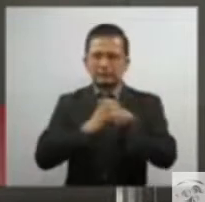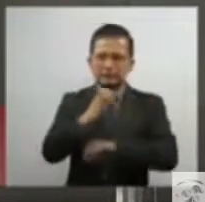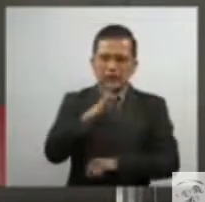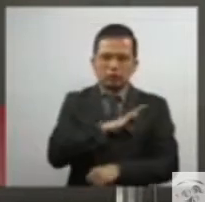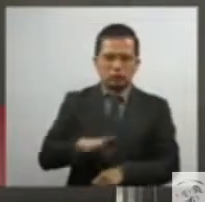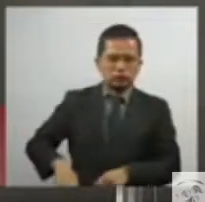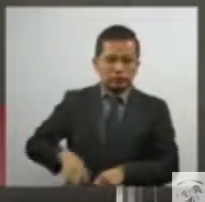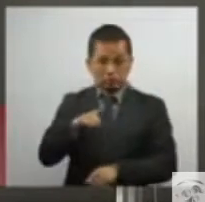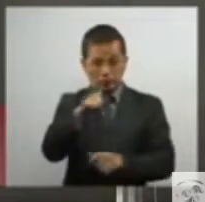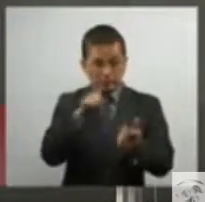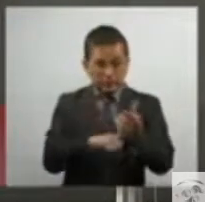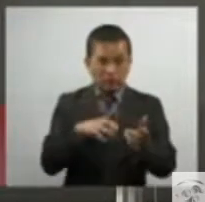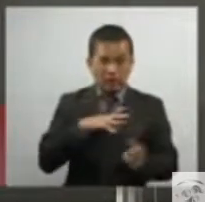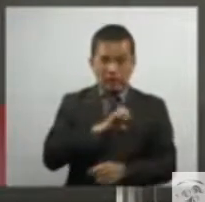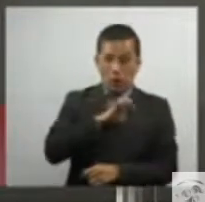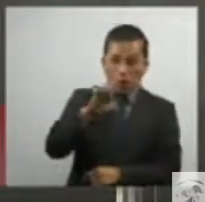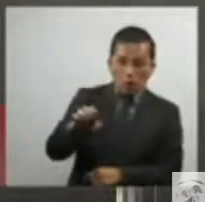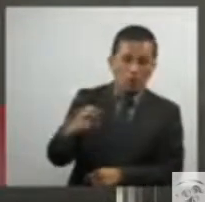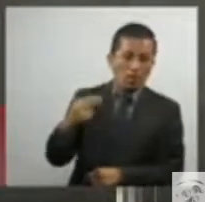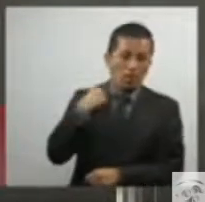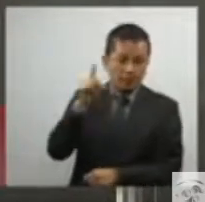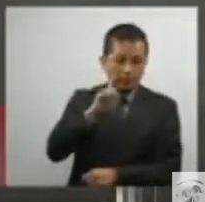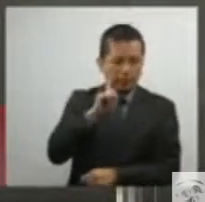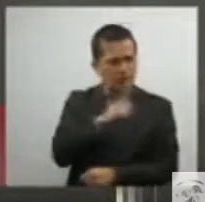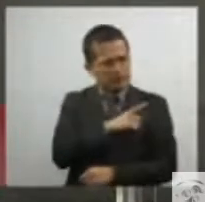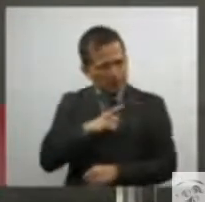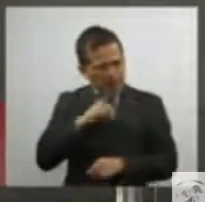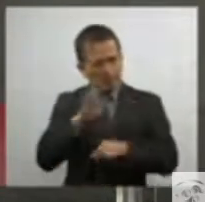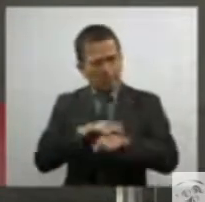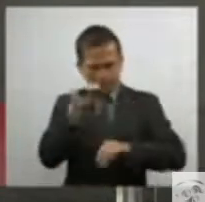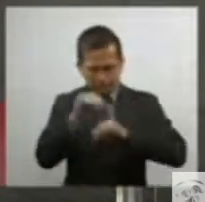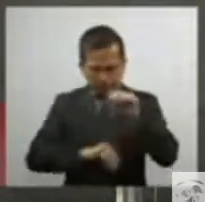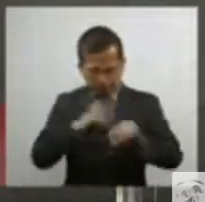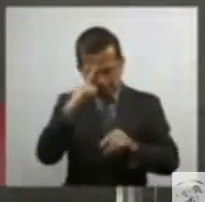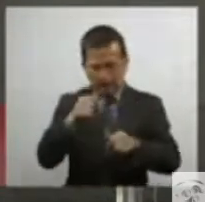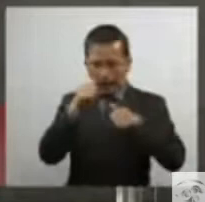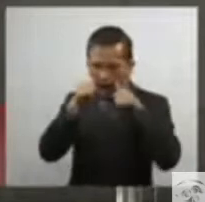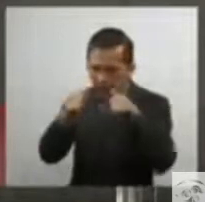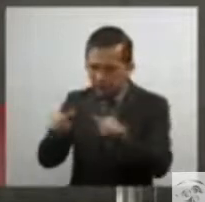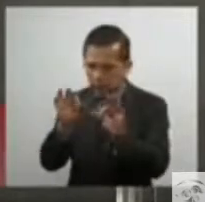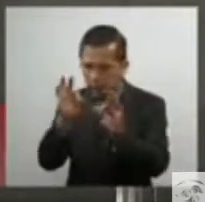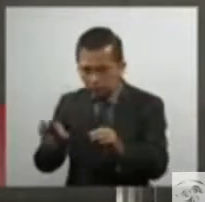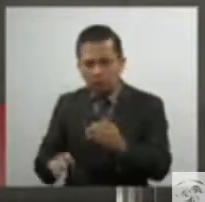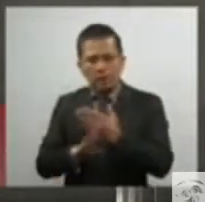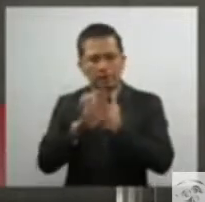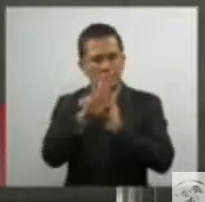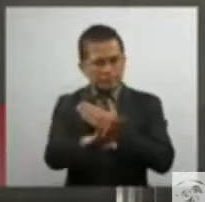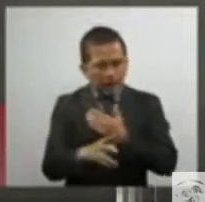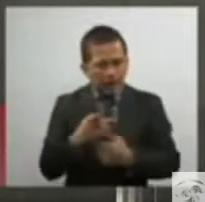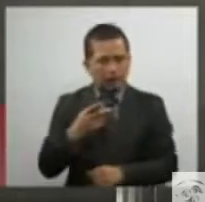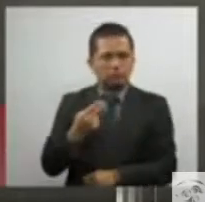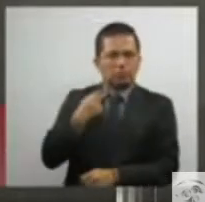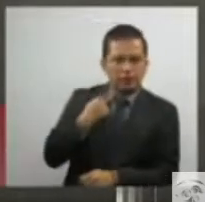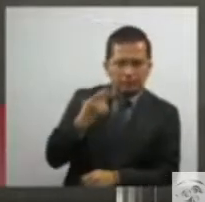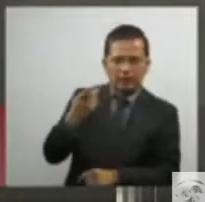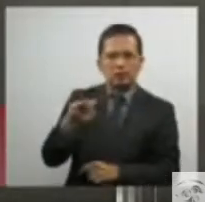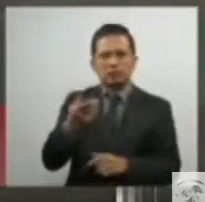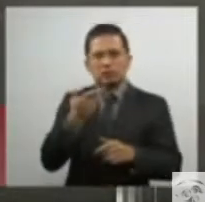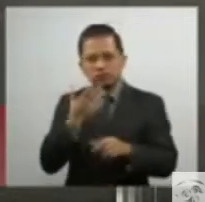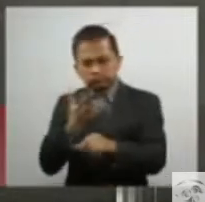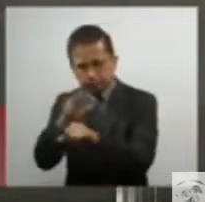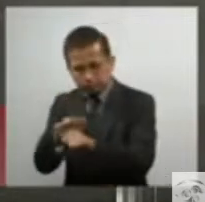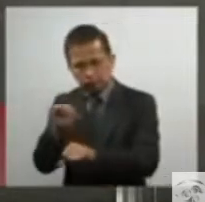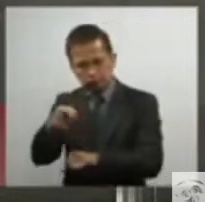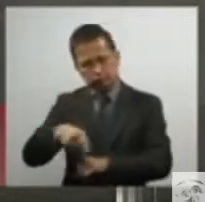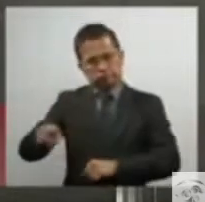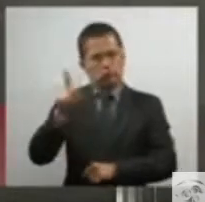una política real de prevención, atención, sanción y reparación de la violencia feminicida. Y